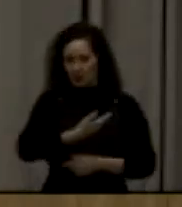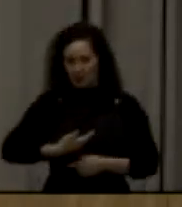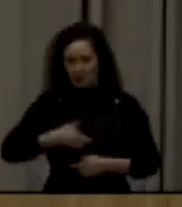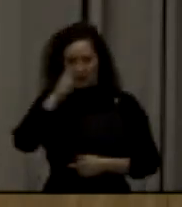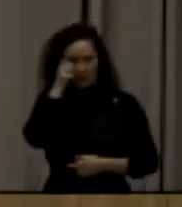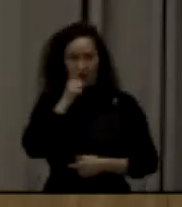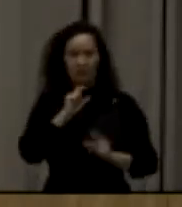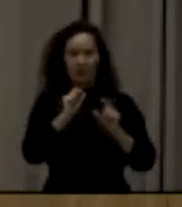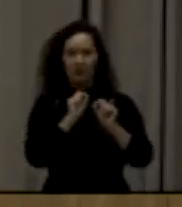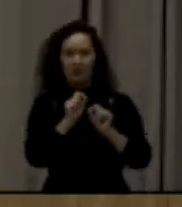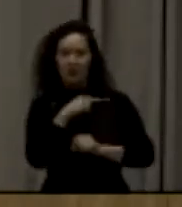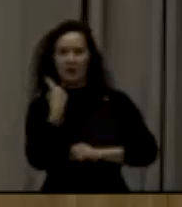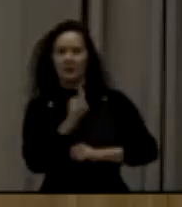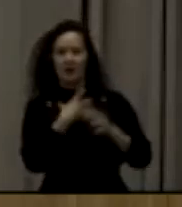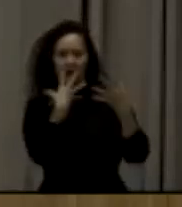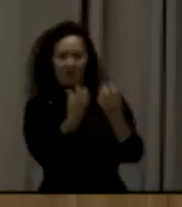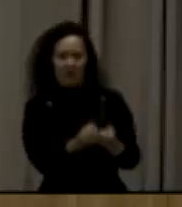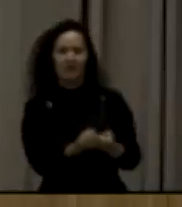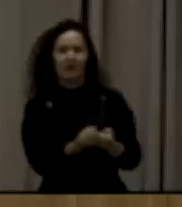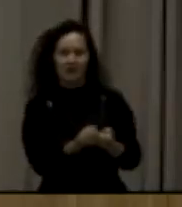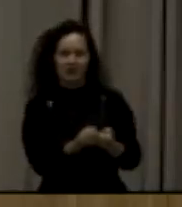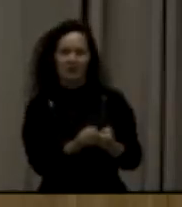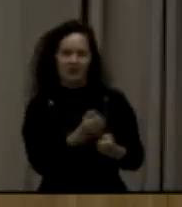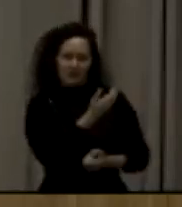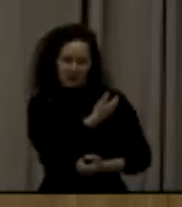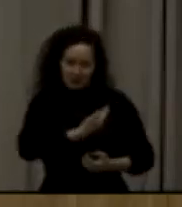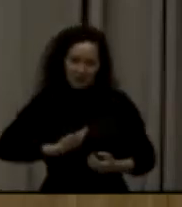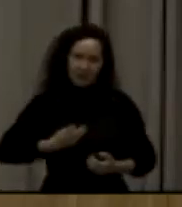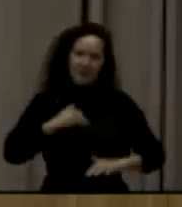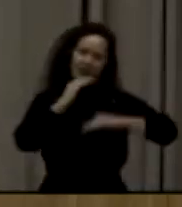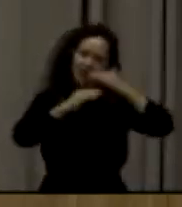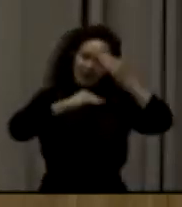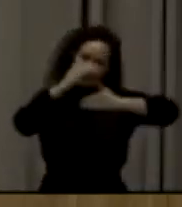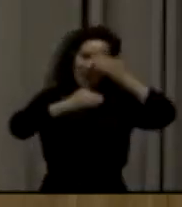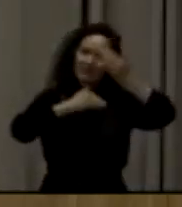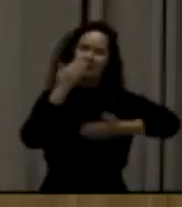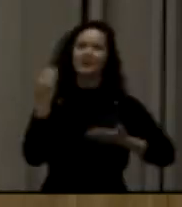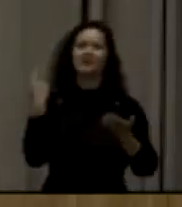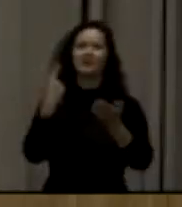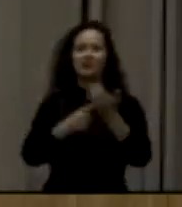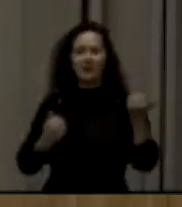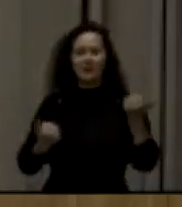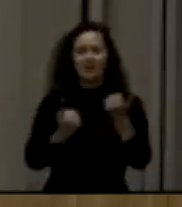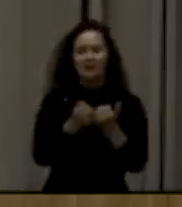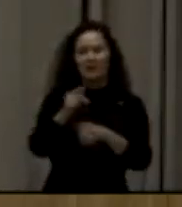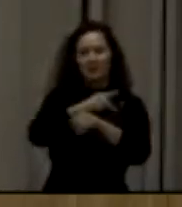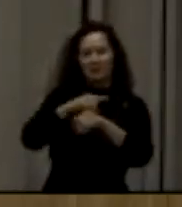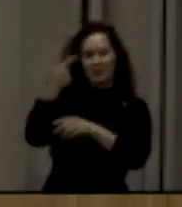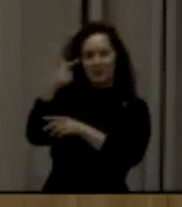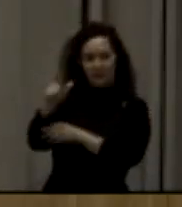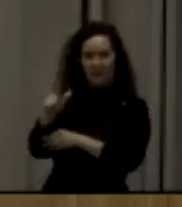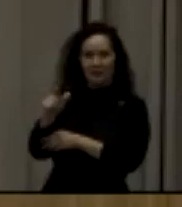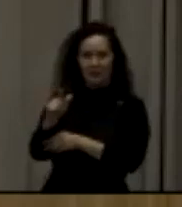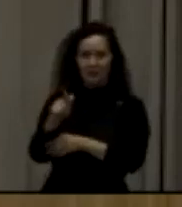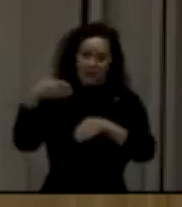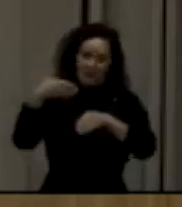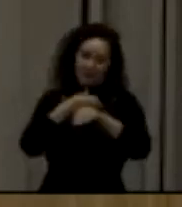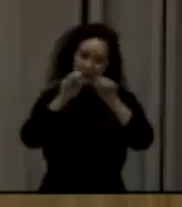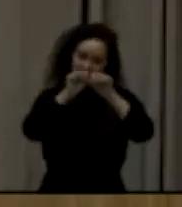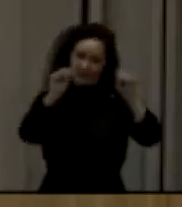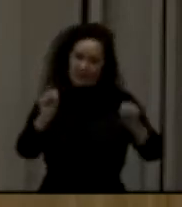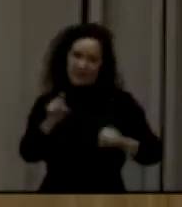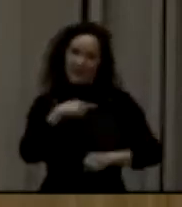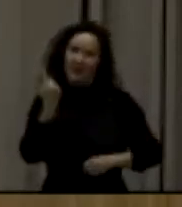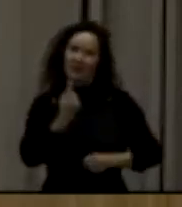se ha permitido que ellos avance con cierta complicidad y convivencia como parte de ese sistema bueno para empezar a buscar esas